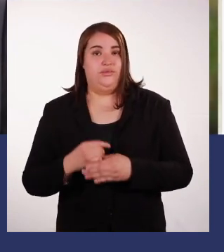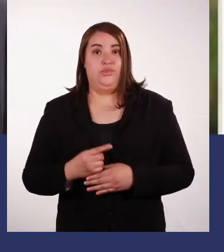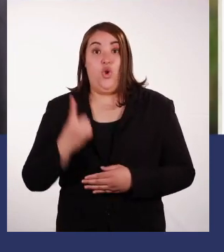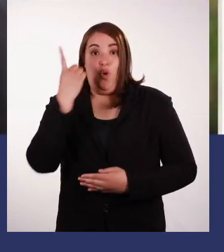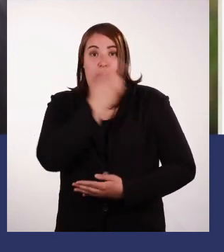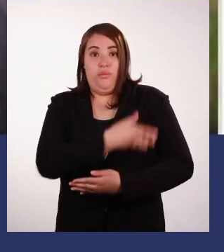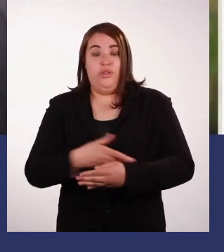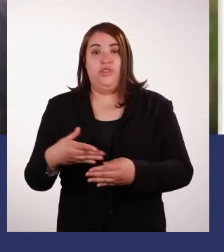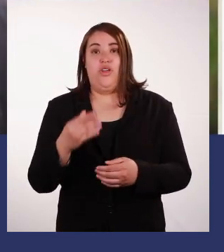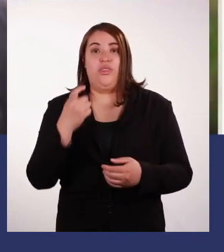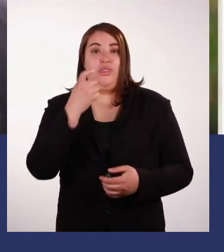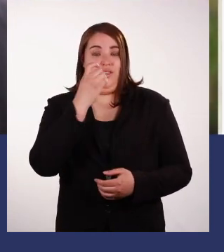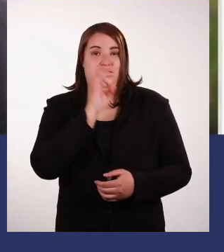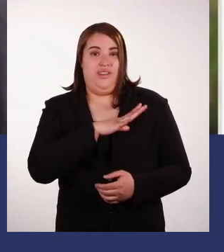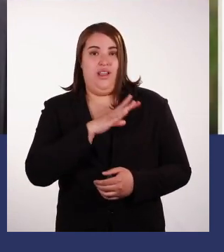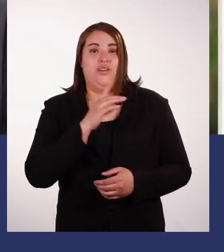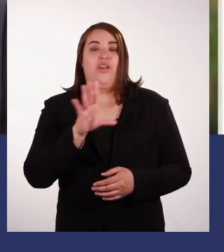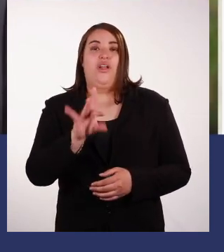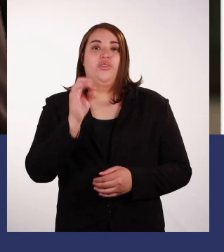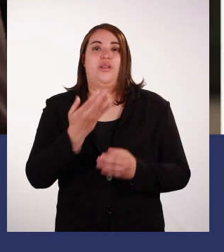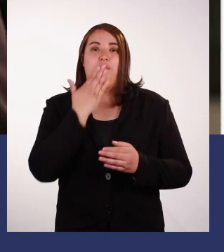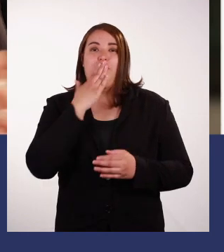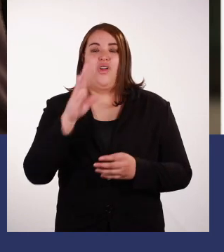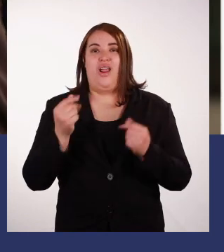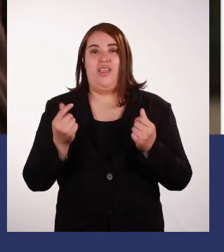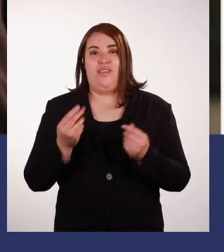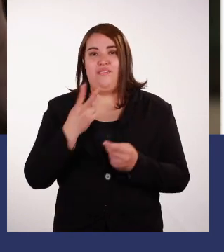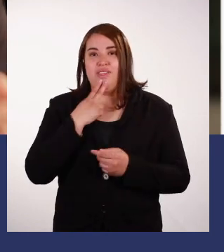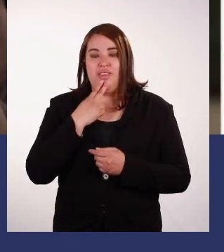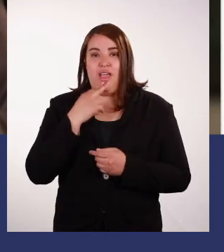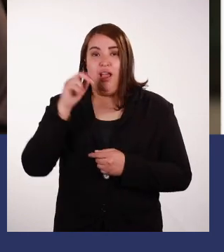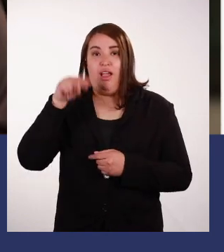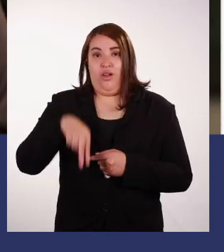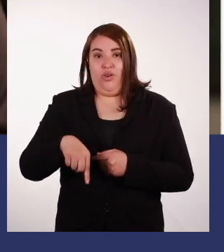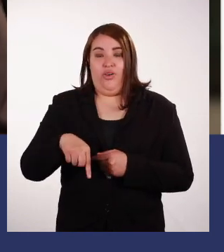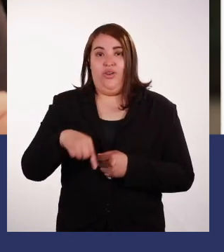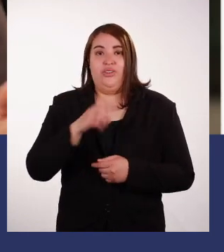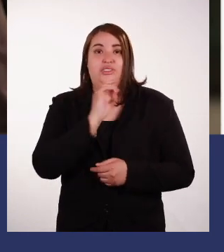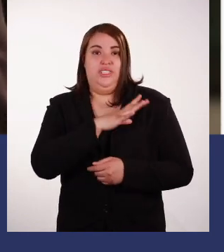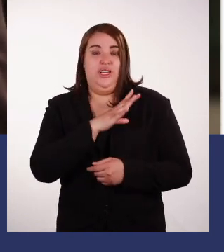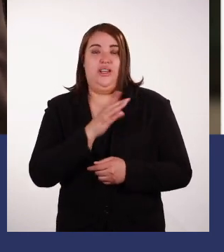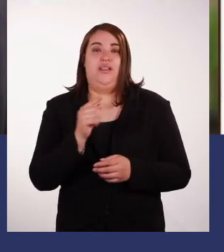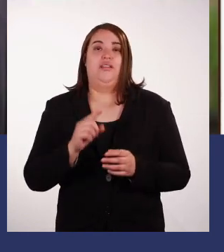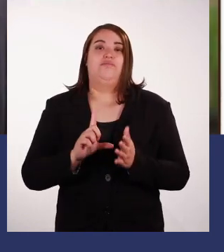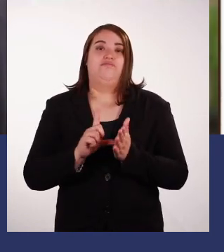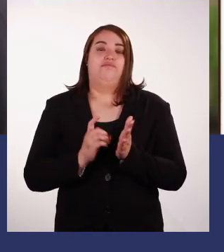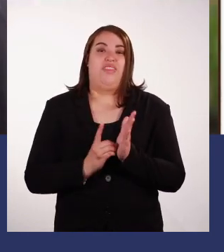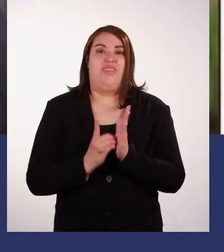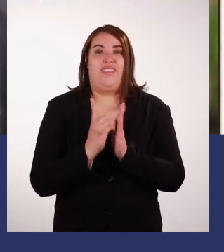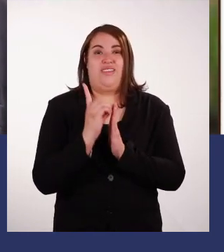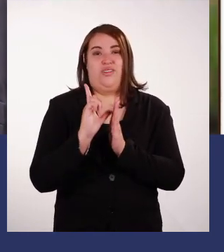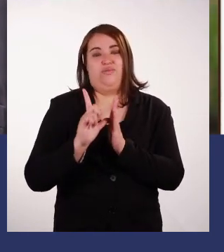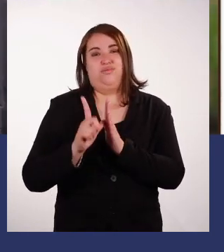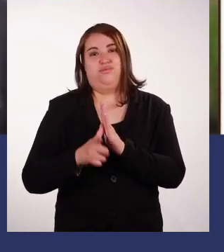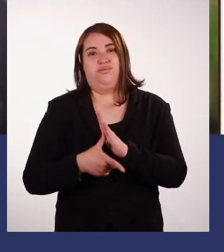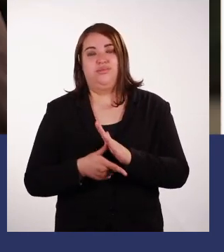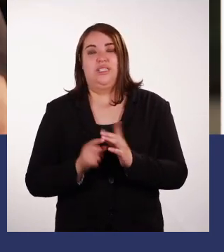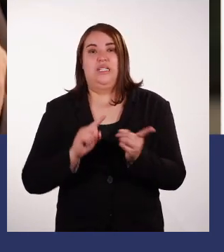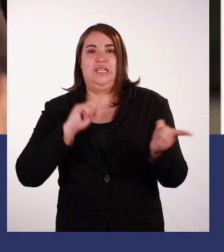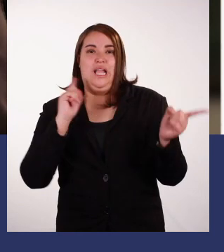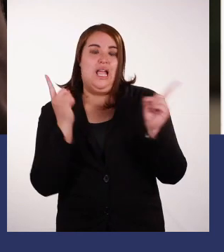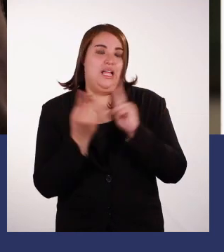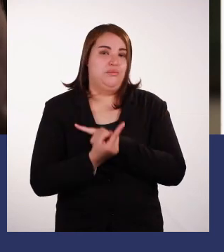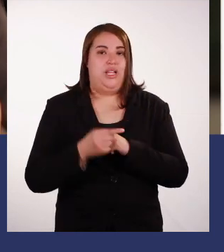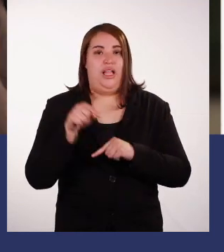chilenos encontraron una mejor calidad de vida. Hoy Chile pasa por un bajo crecimiento. Y urge cambiar esta situación.